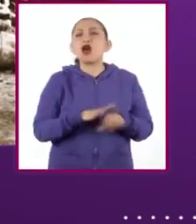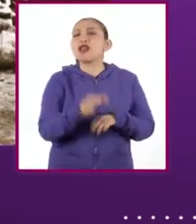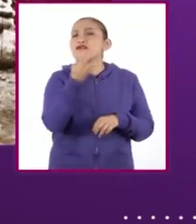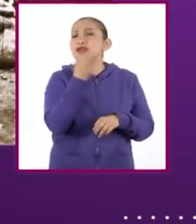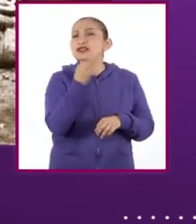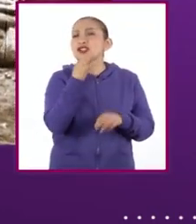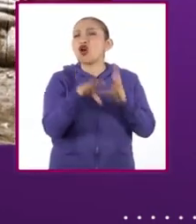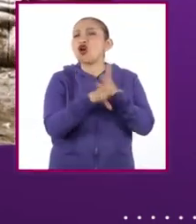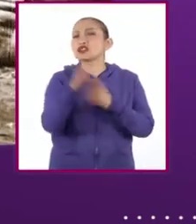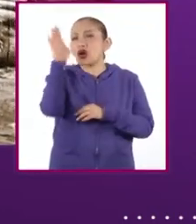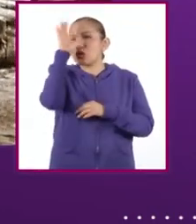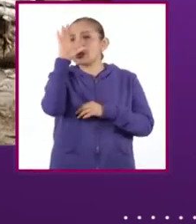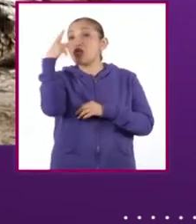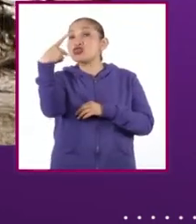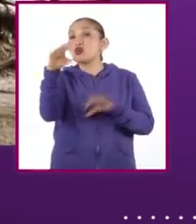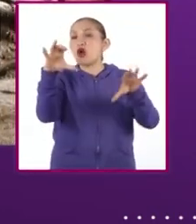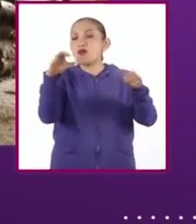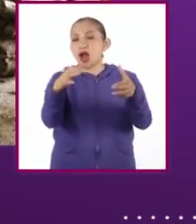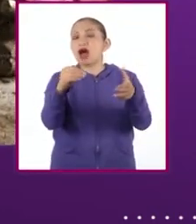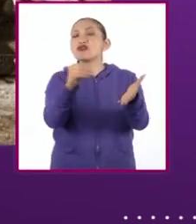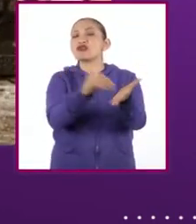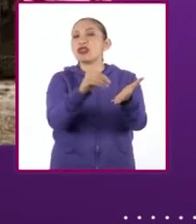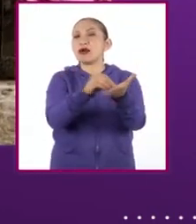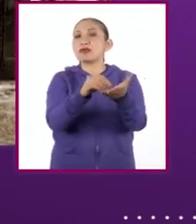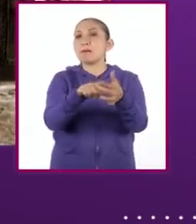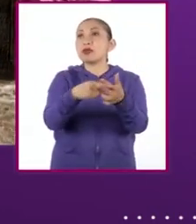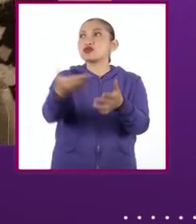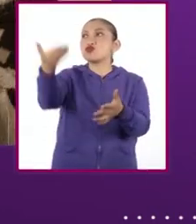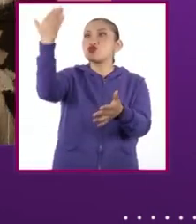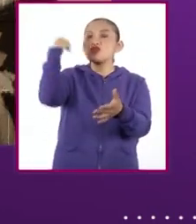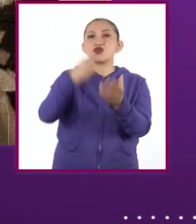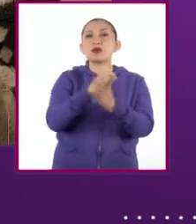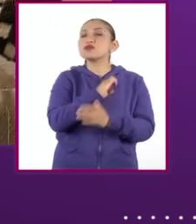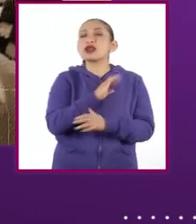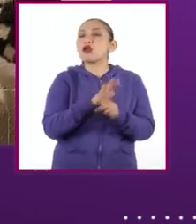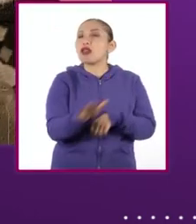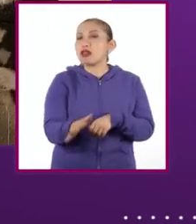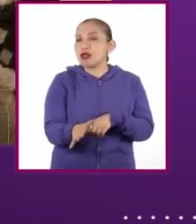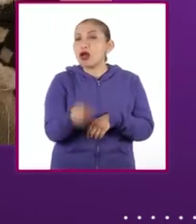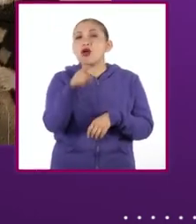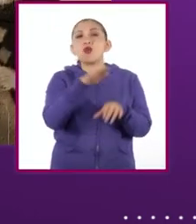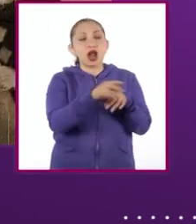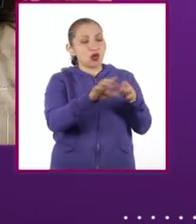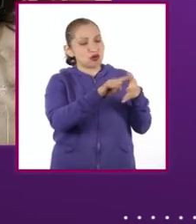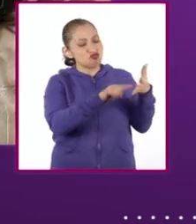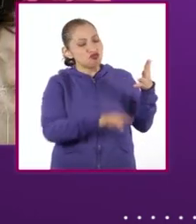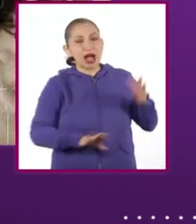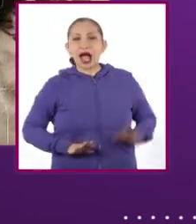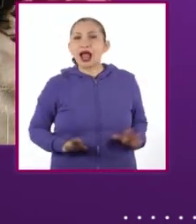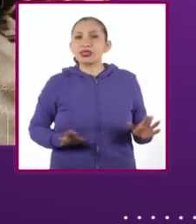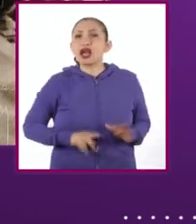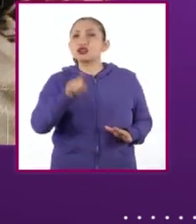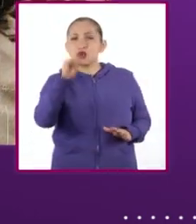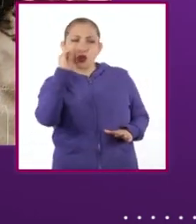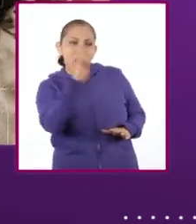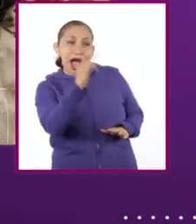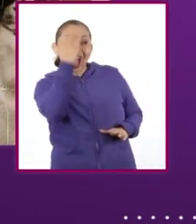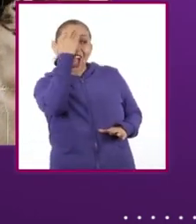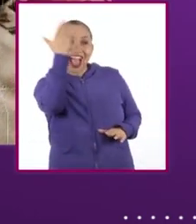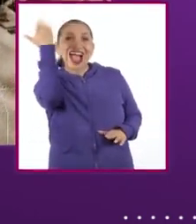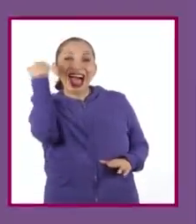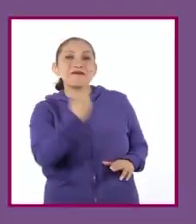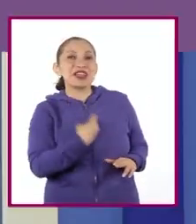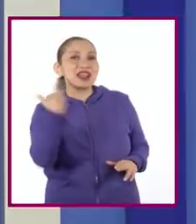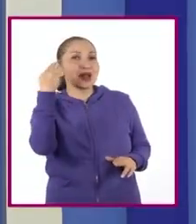festividades y elementos culturales de tu comunidad son de origen novohispano? ¿Qué otras características culturales reconoces de nuestro pasado